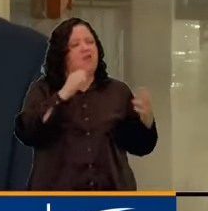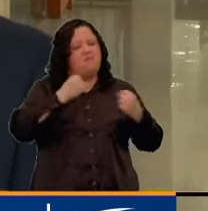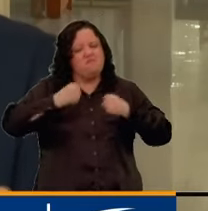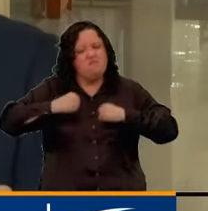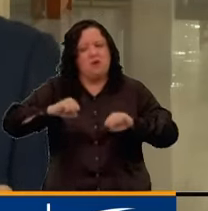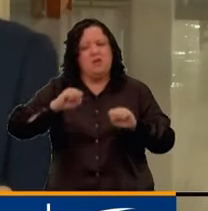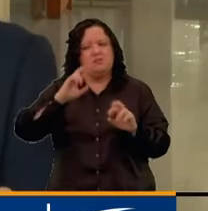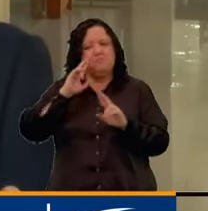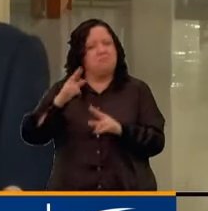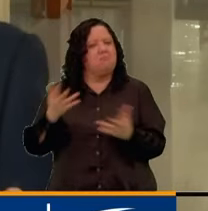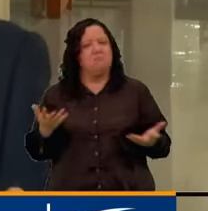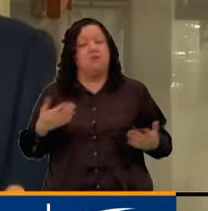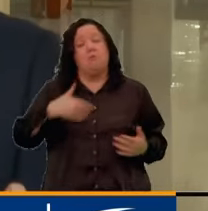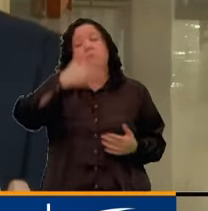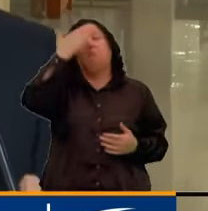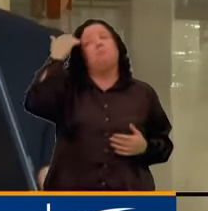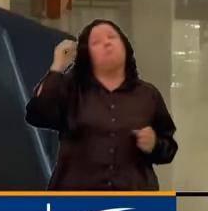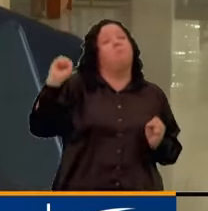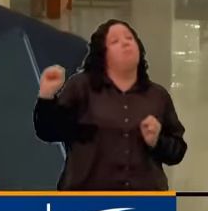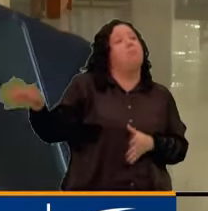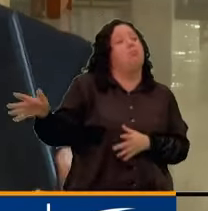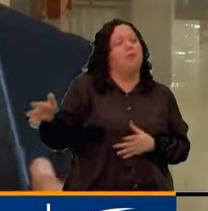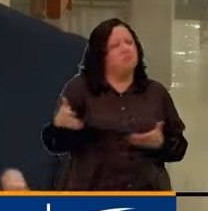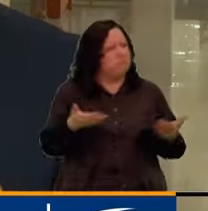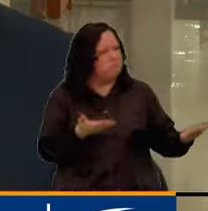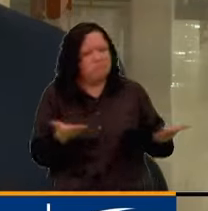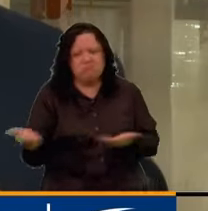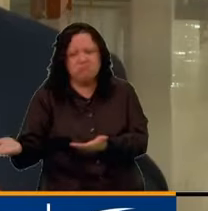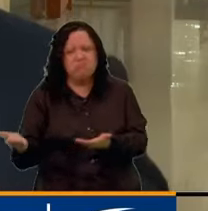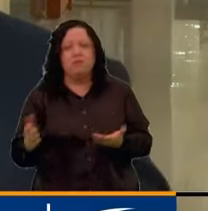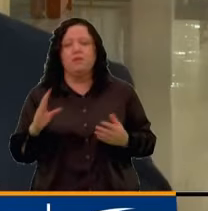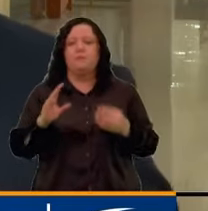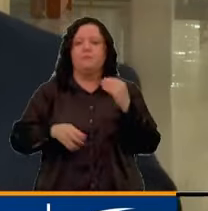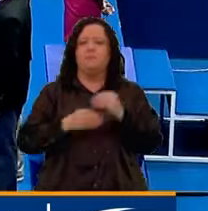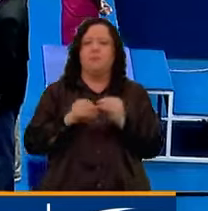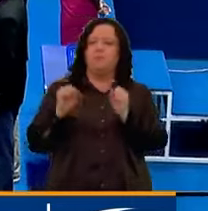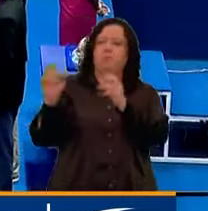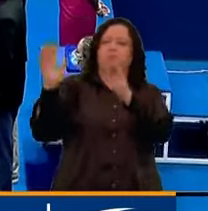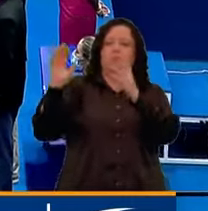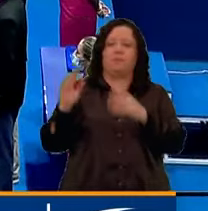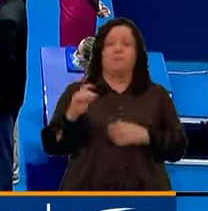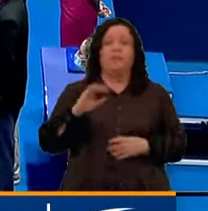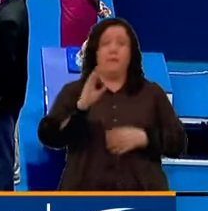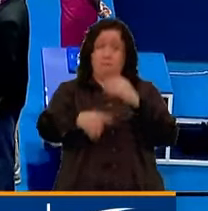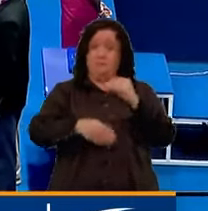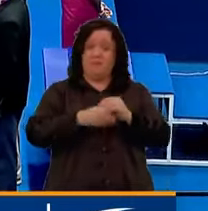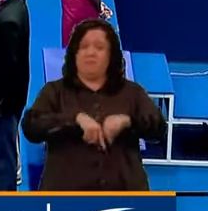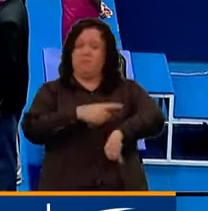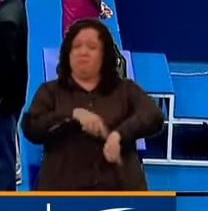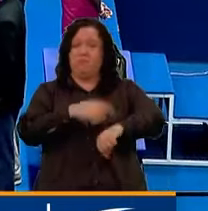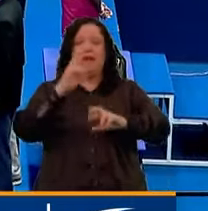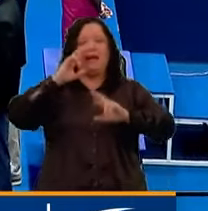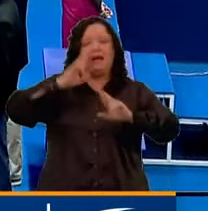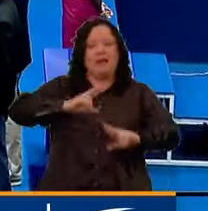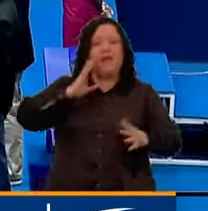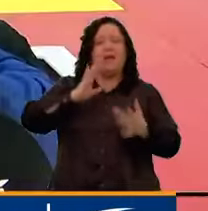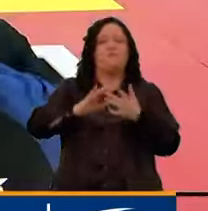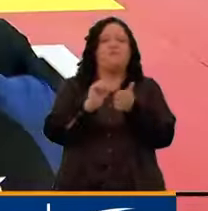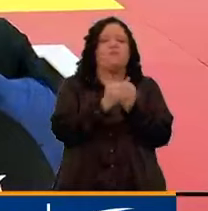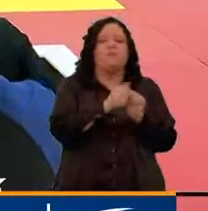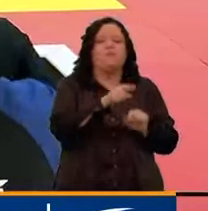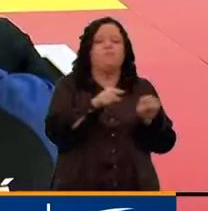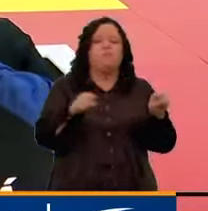se les condena al olvido, se les condena al abandono. Pero también hay demoras en los reconocimientos a deportistas